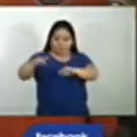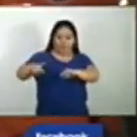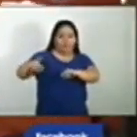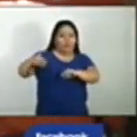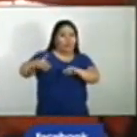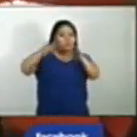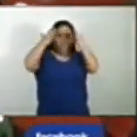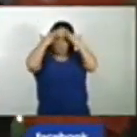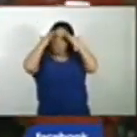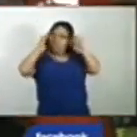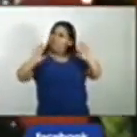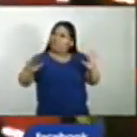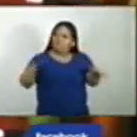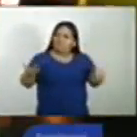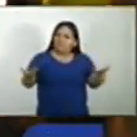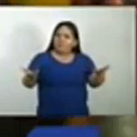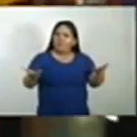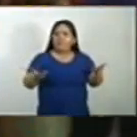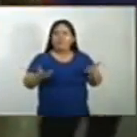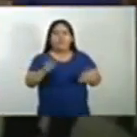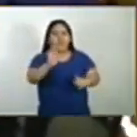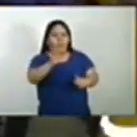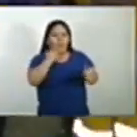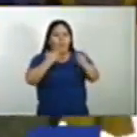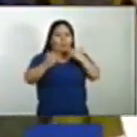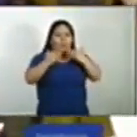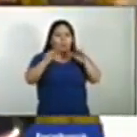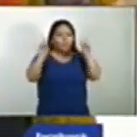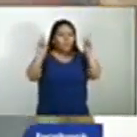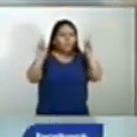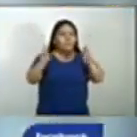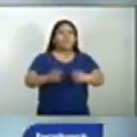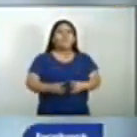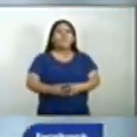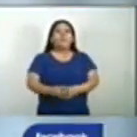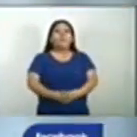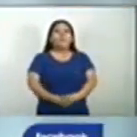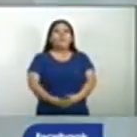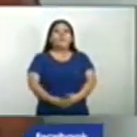se desconoce qué los provocó. Ya le contamos el tema.